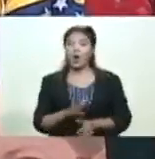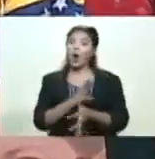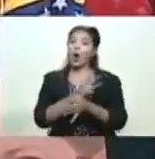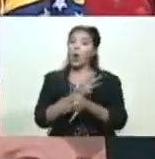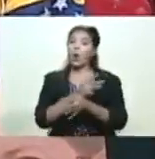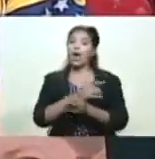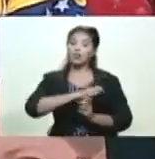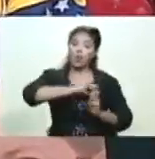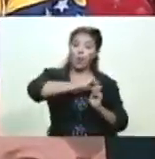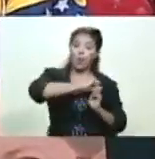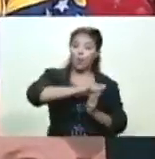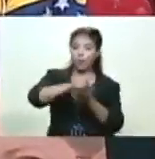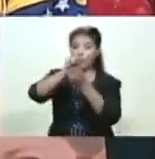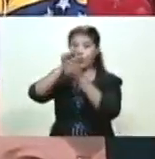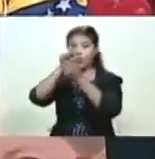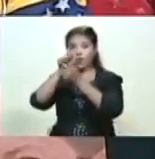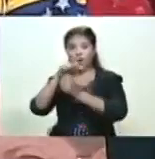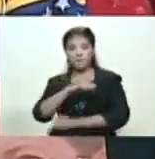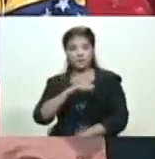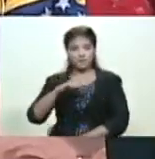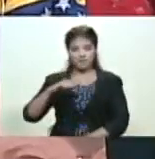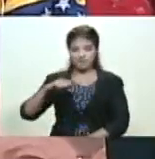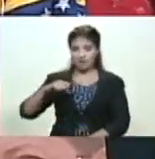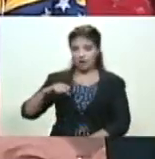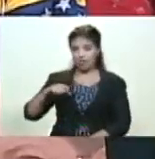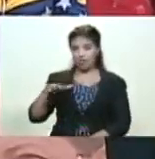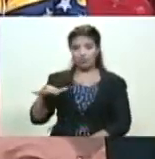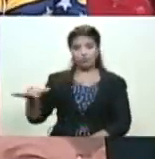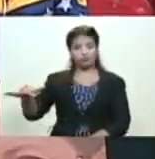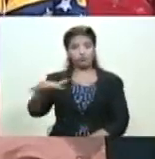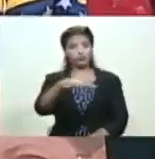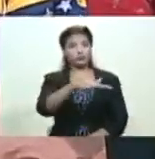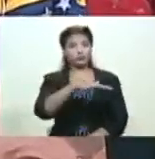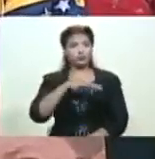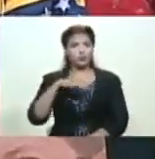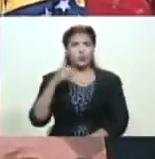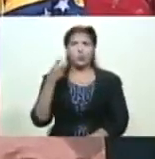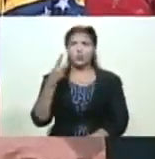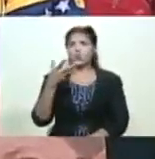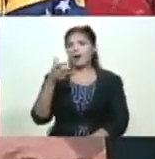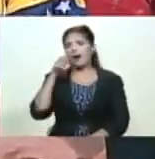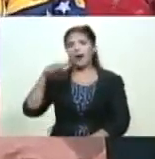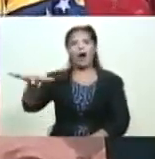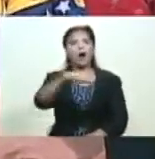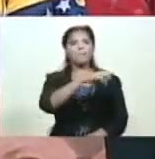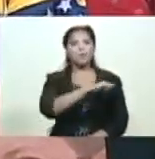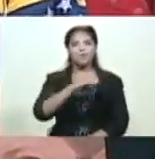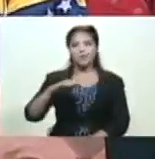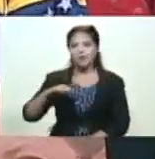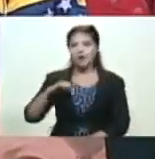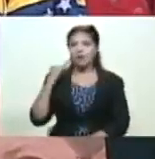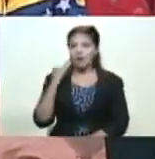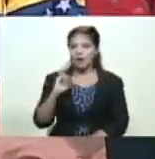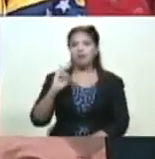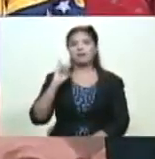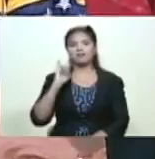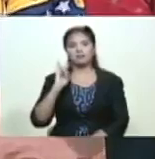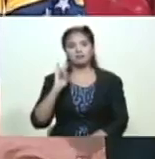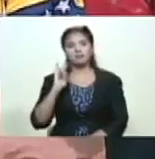jugando golf en su campo privado, uno de los tantos campos privados que tiene,